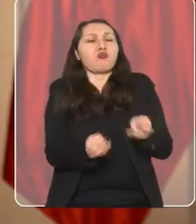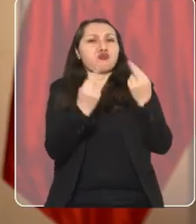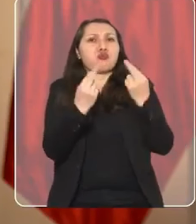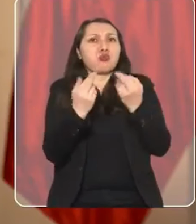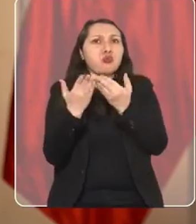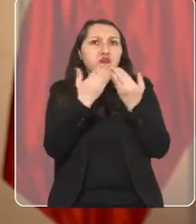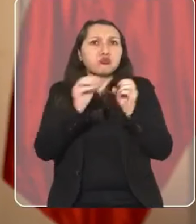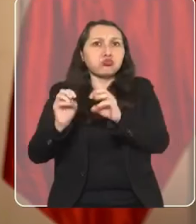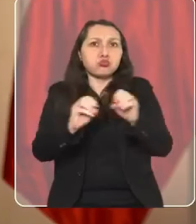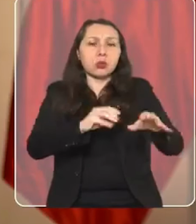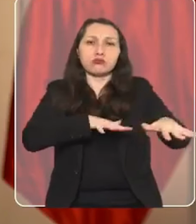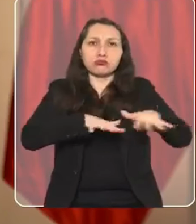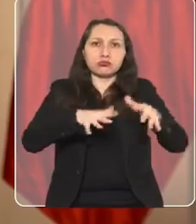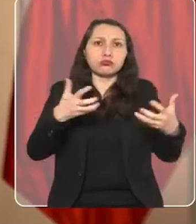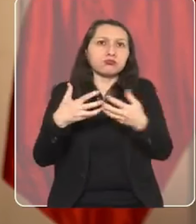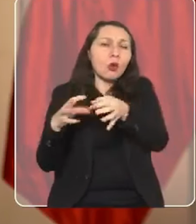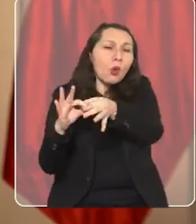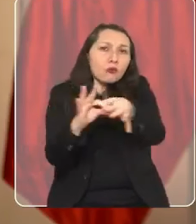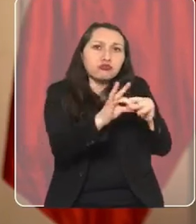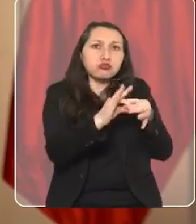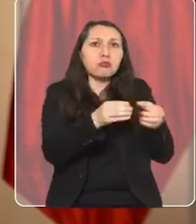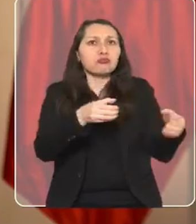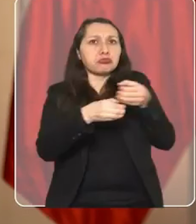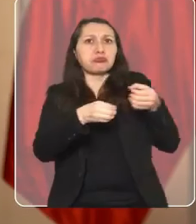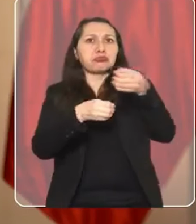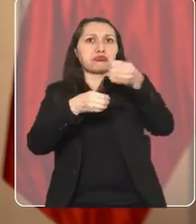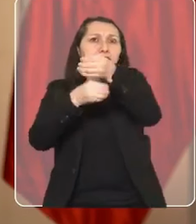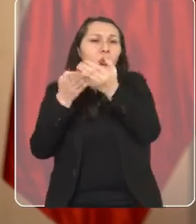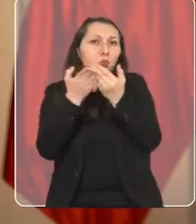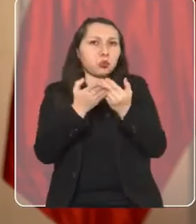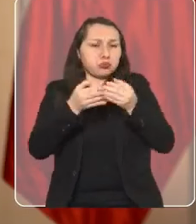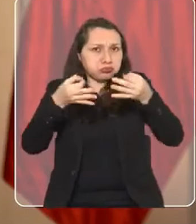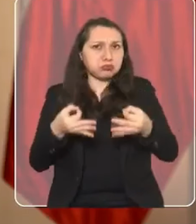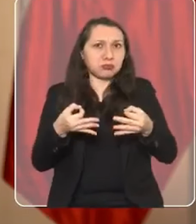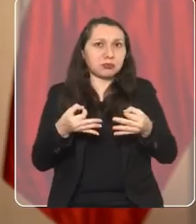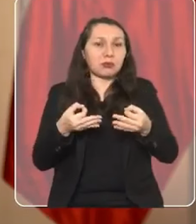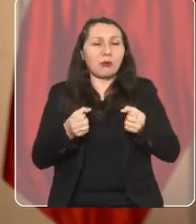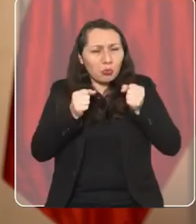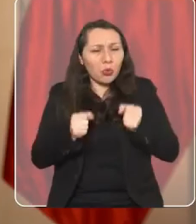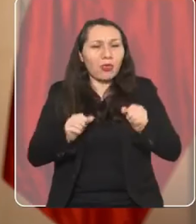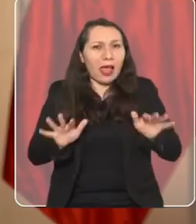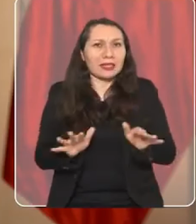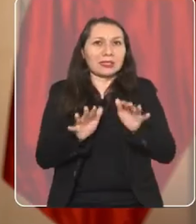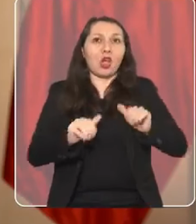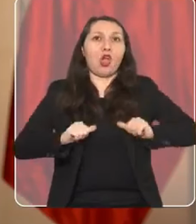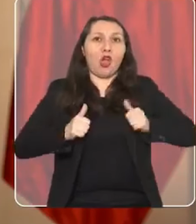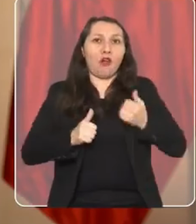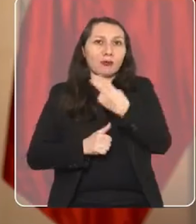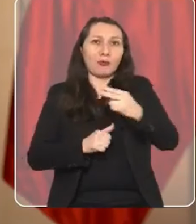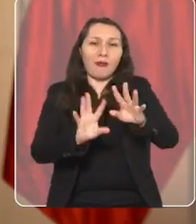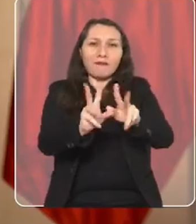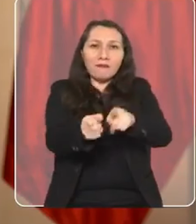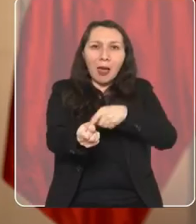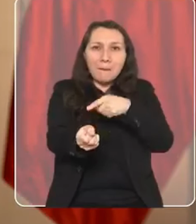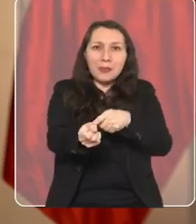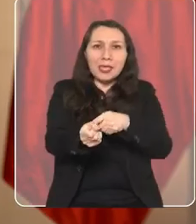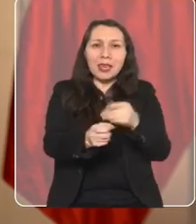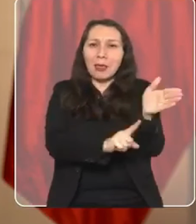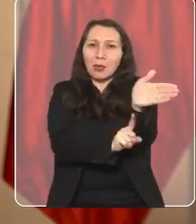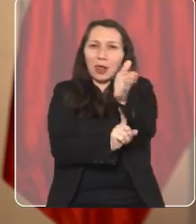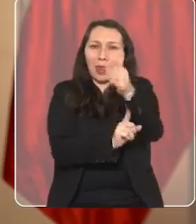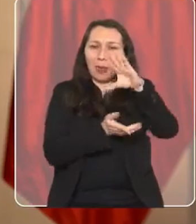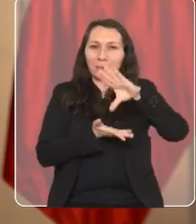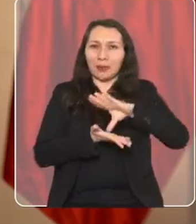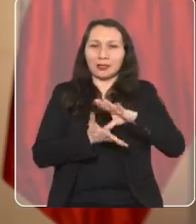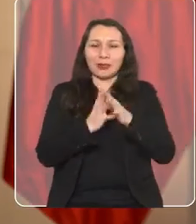espacio de cohesión y movilidad social hagamos lo posible por los jóvenes por sus familias por la